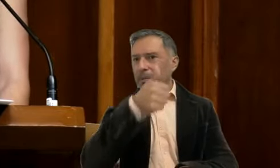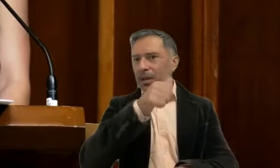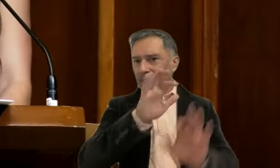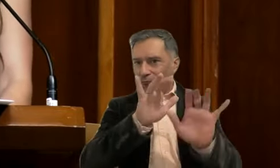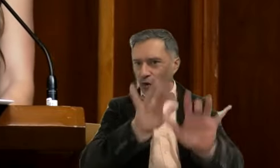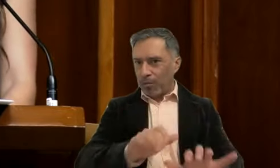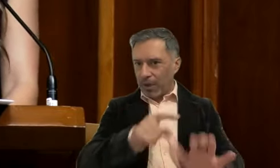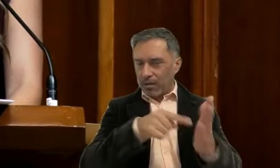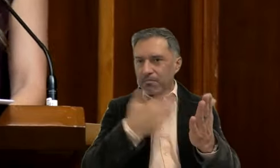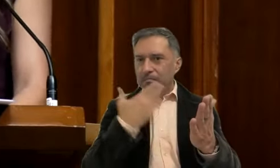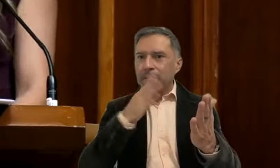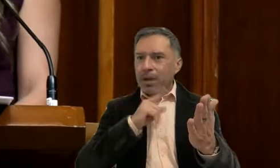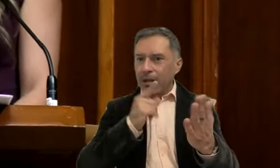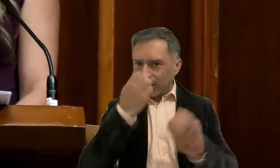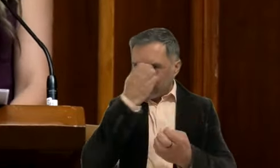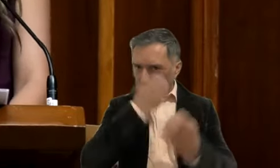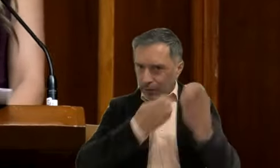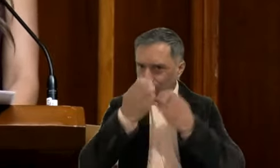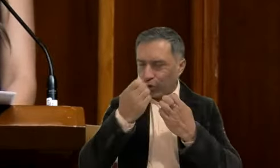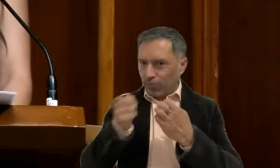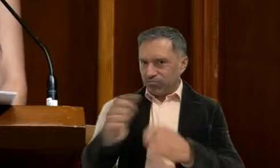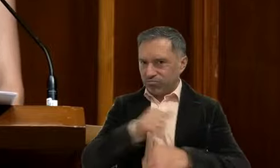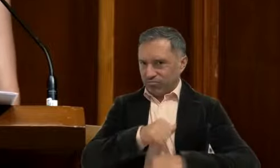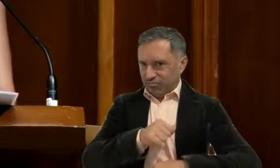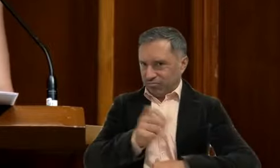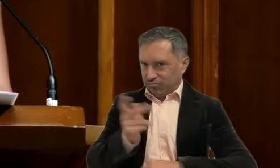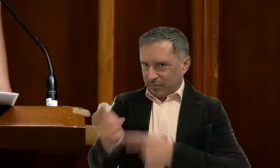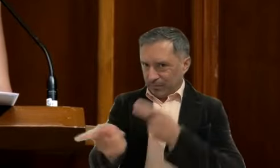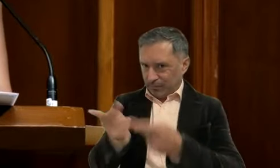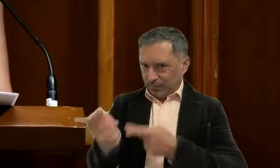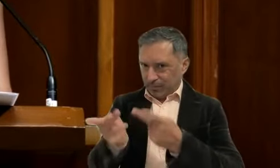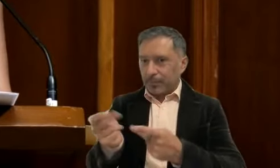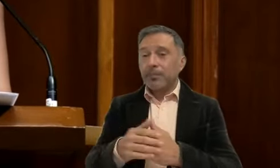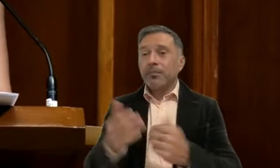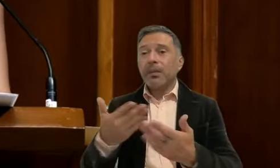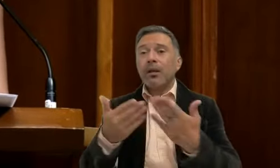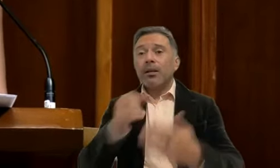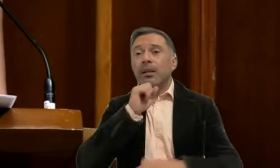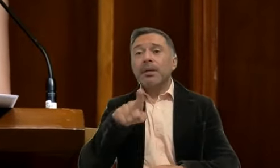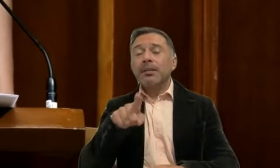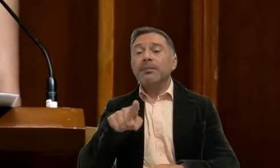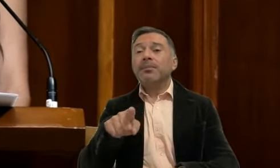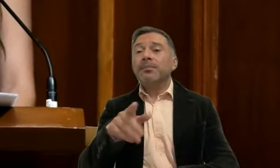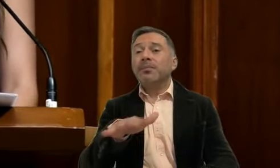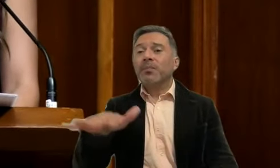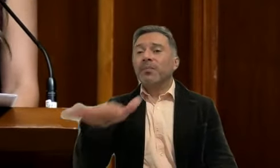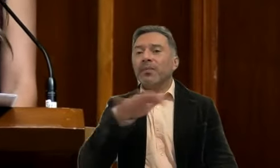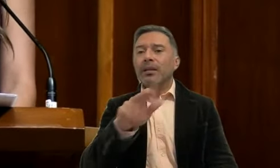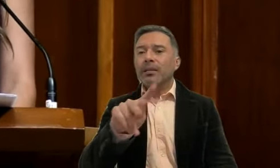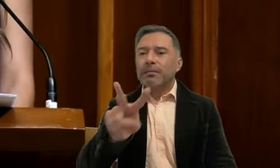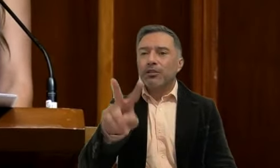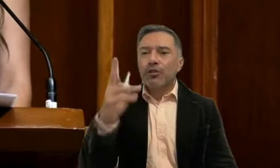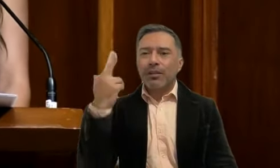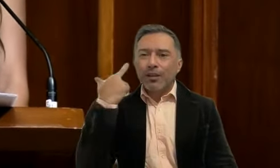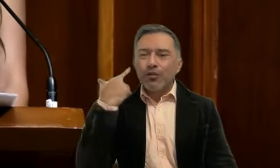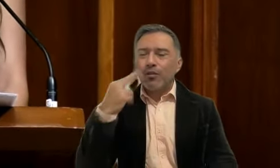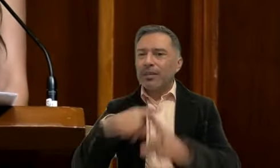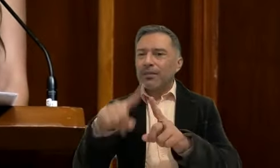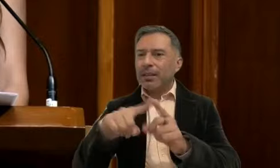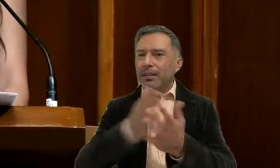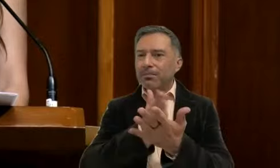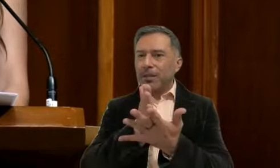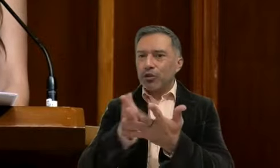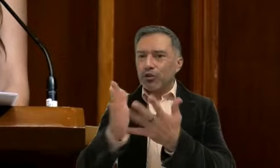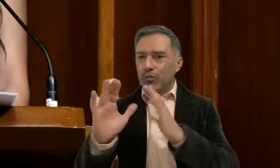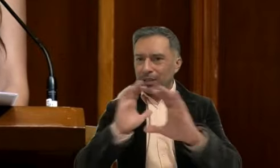Asimismo, saludo a las y los compañeros de los medios de comunicación y a la ciudadanía que sigue los diversos trabajos